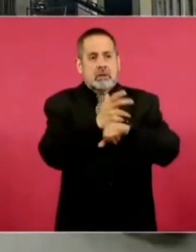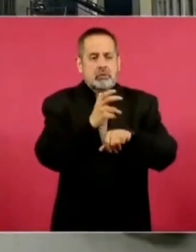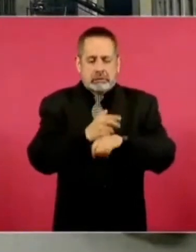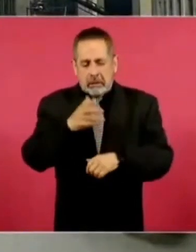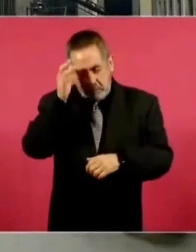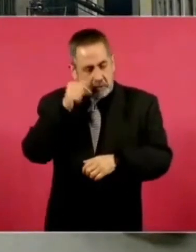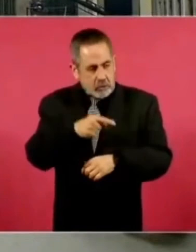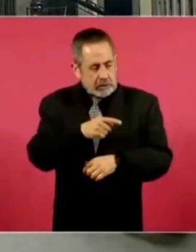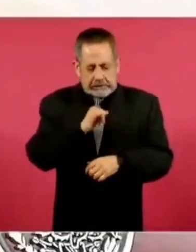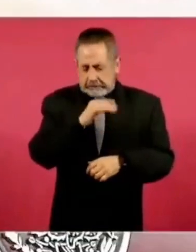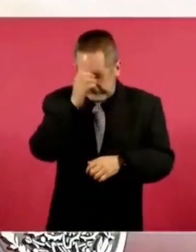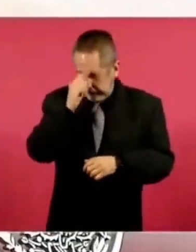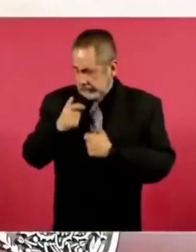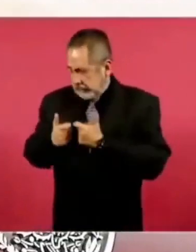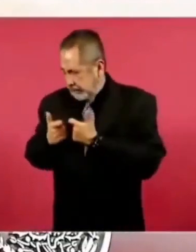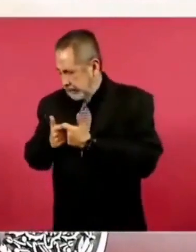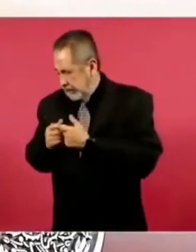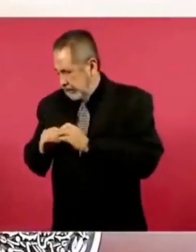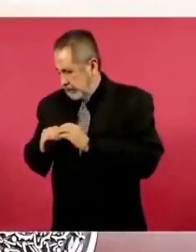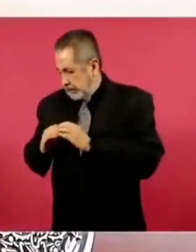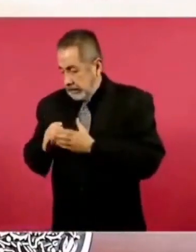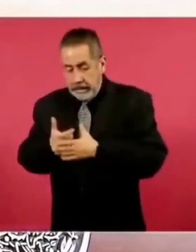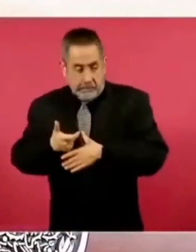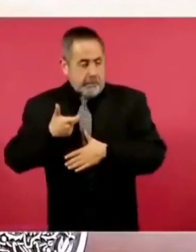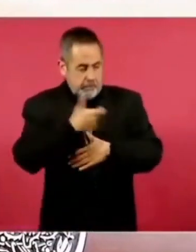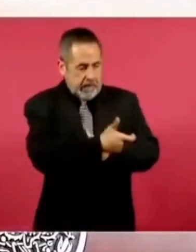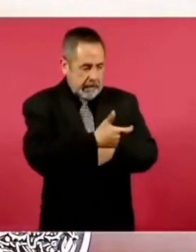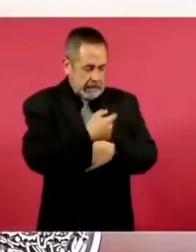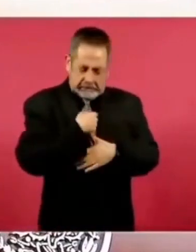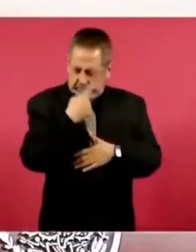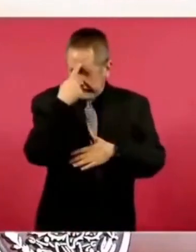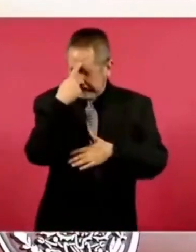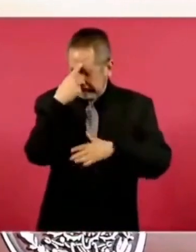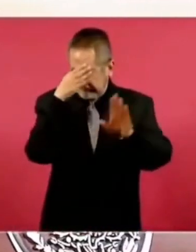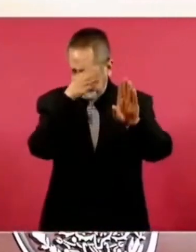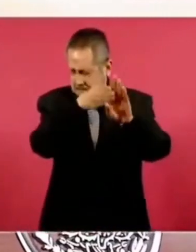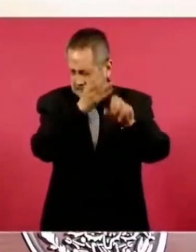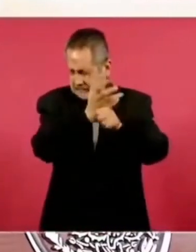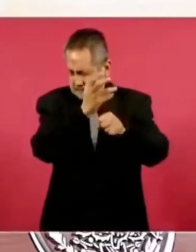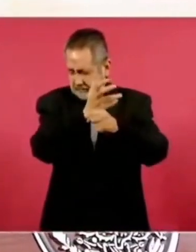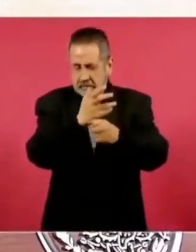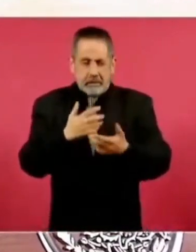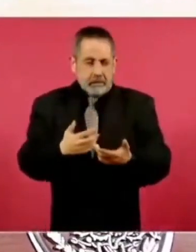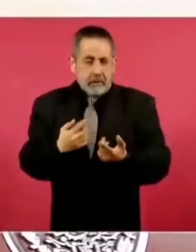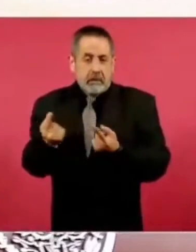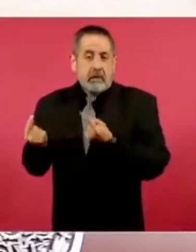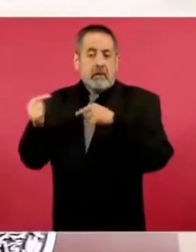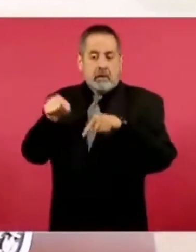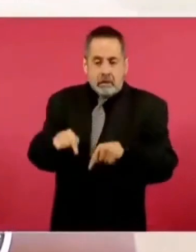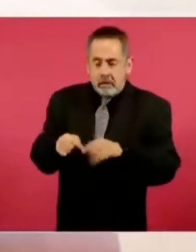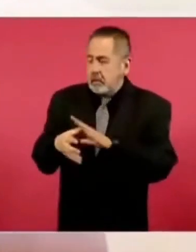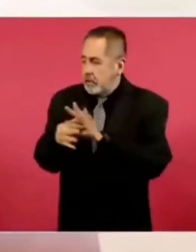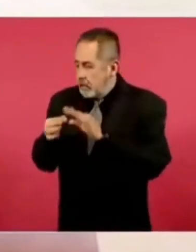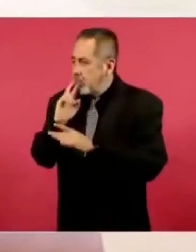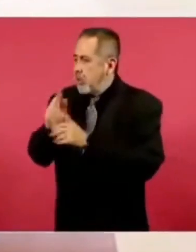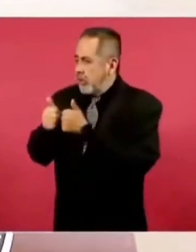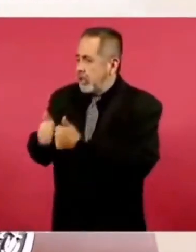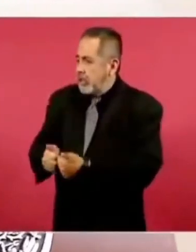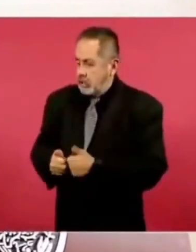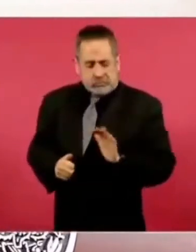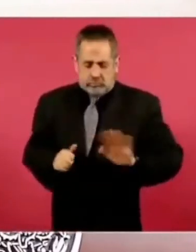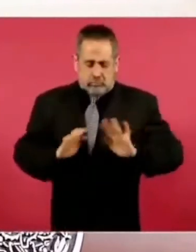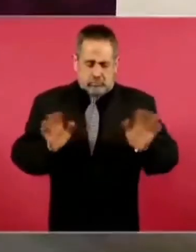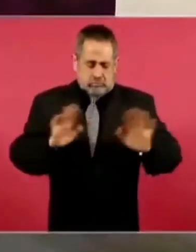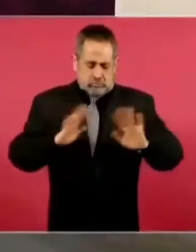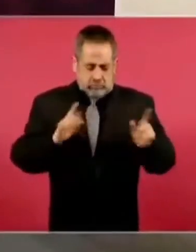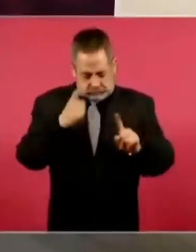Ya reunieron el dinero, entonces ya no vienen pensando en que se pueden quedar a trabajar